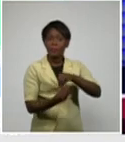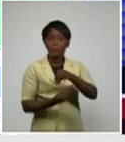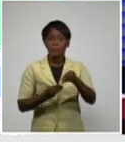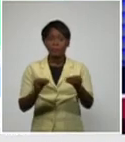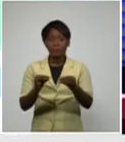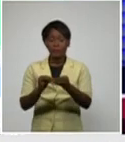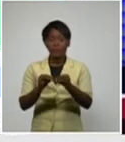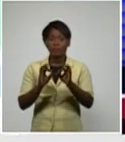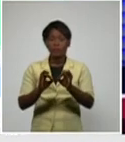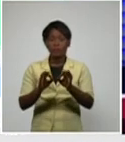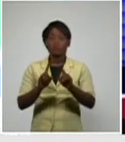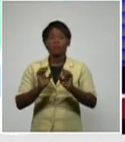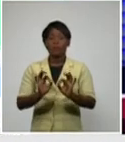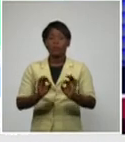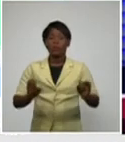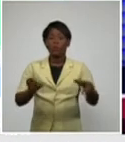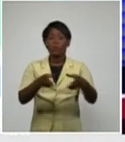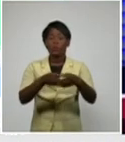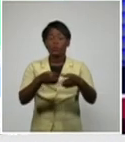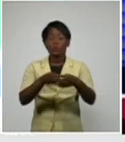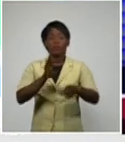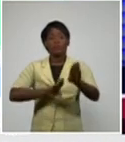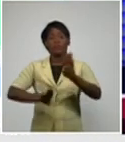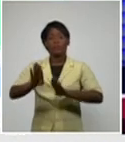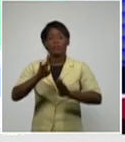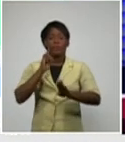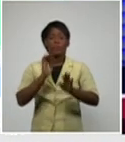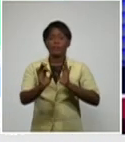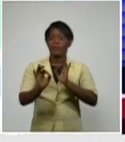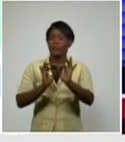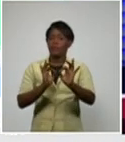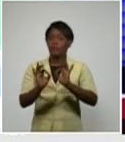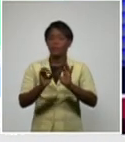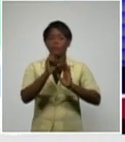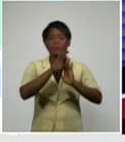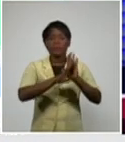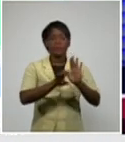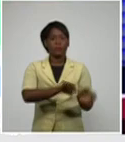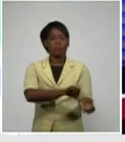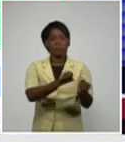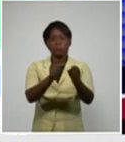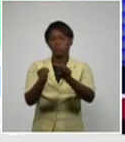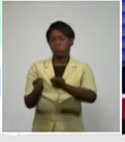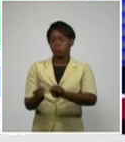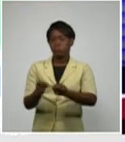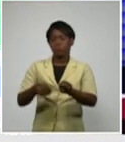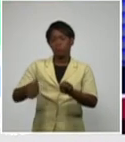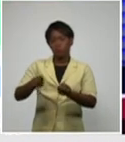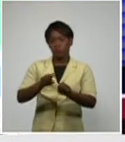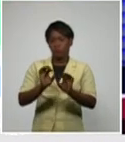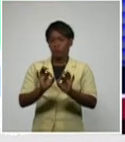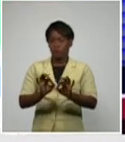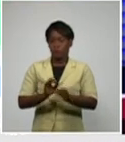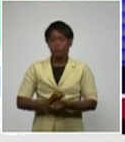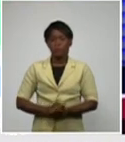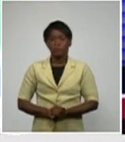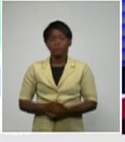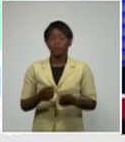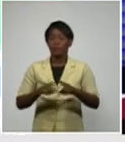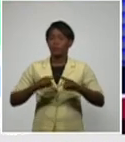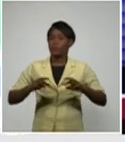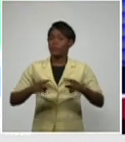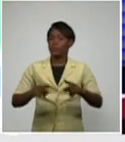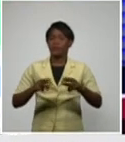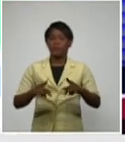Consejo de Defensa mantenga un grupo de medidas de restricción. Y como ya yo he dicho, el municipio